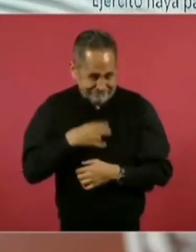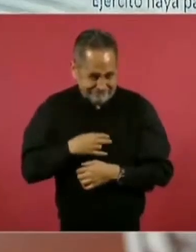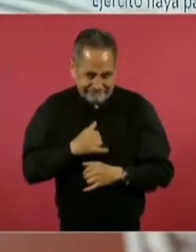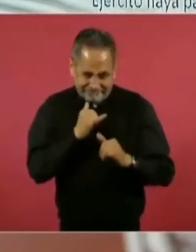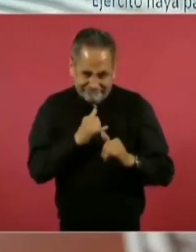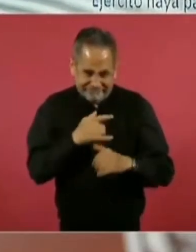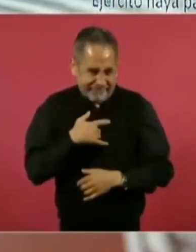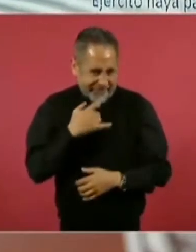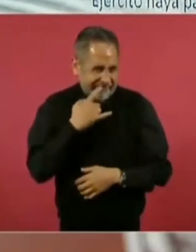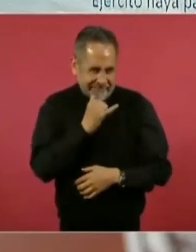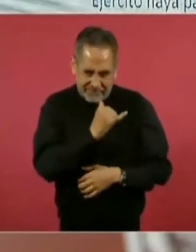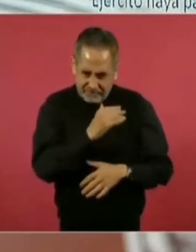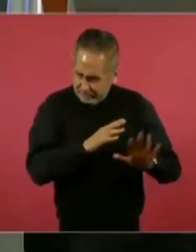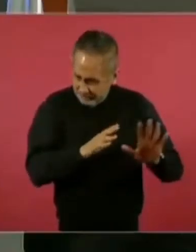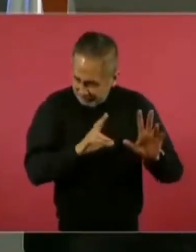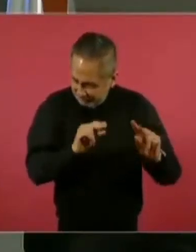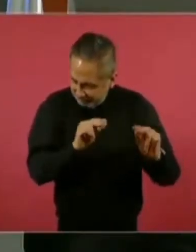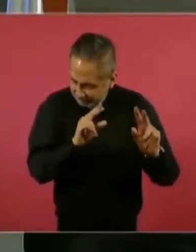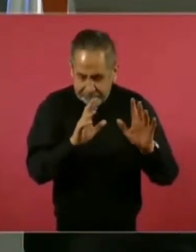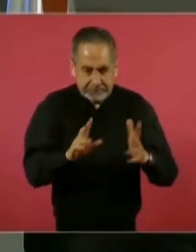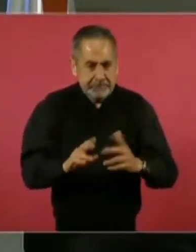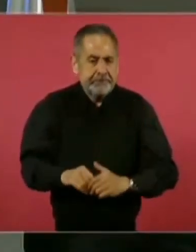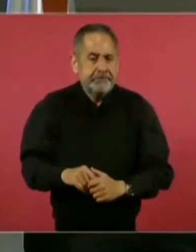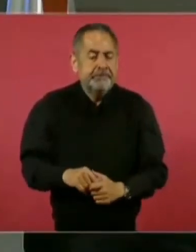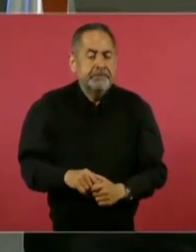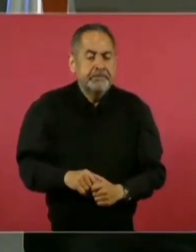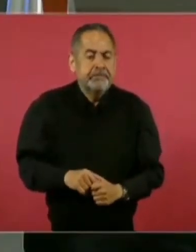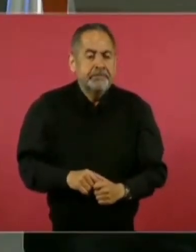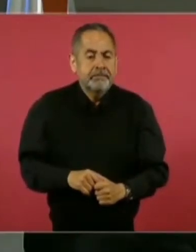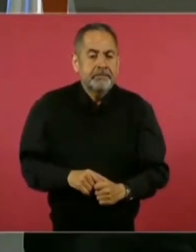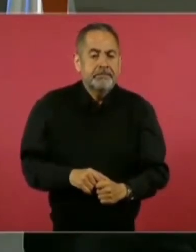adversarios. Entonces,